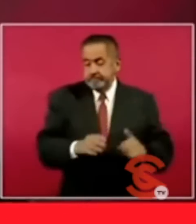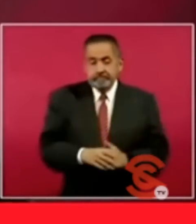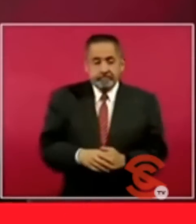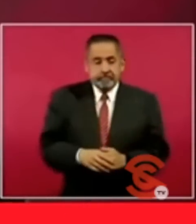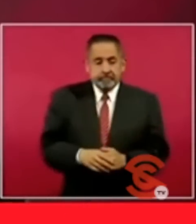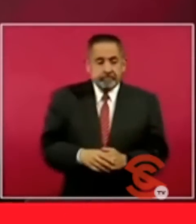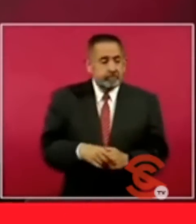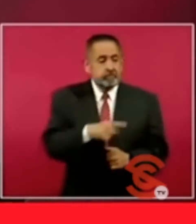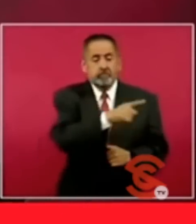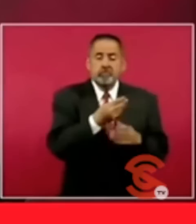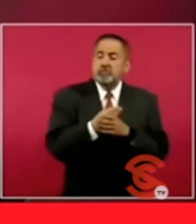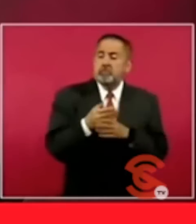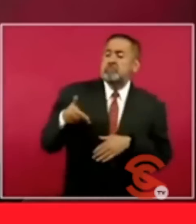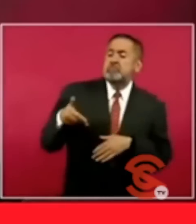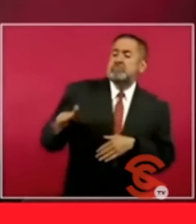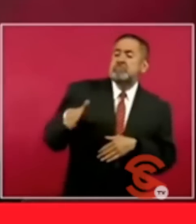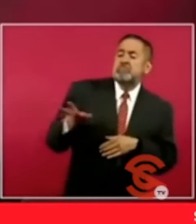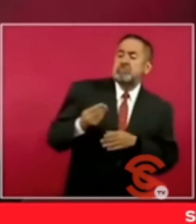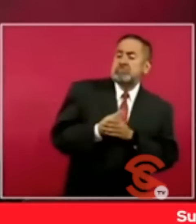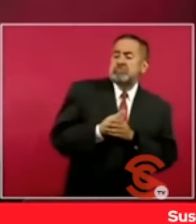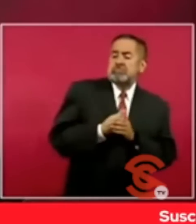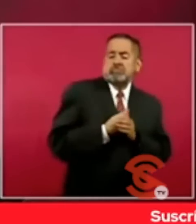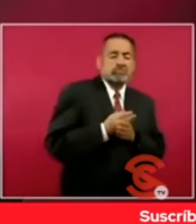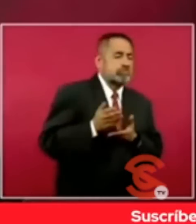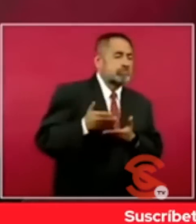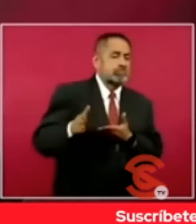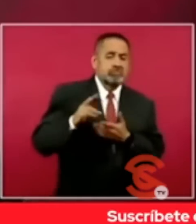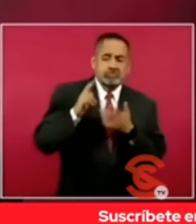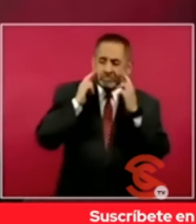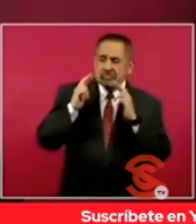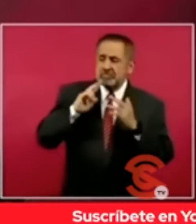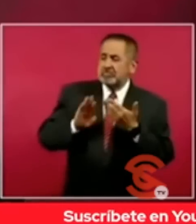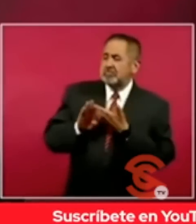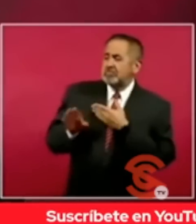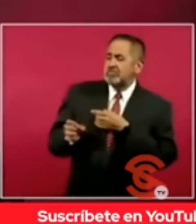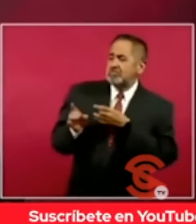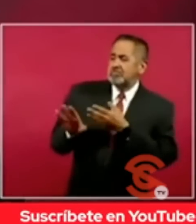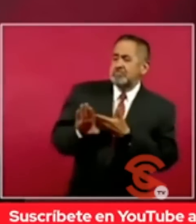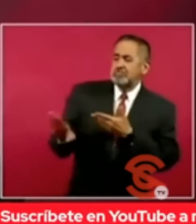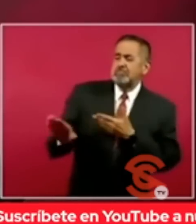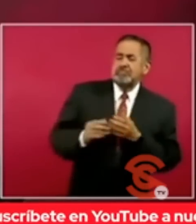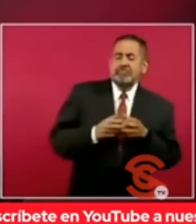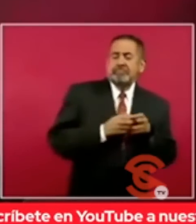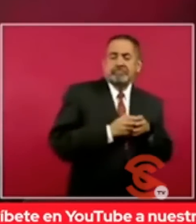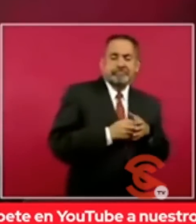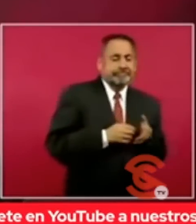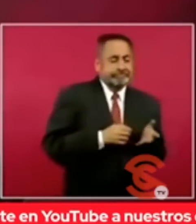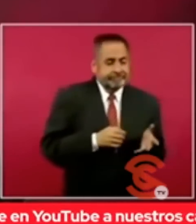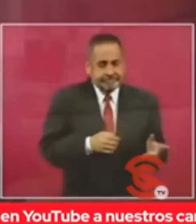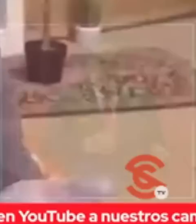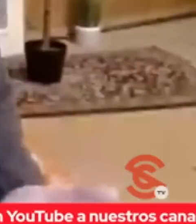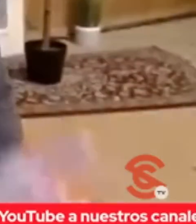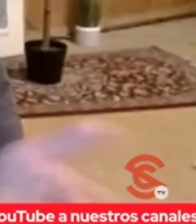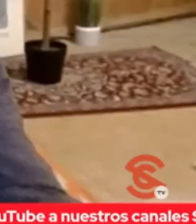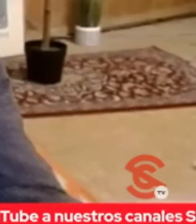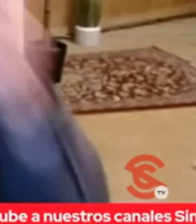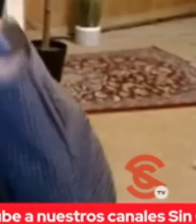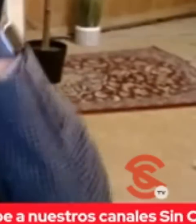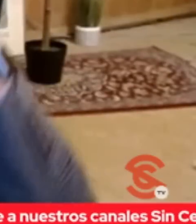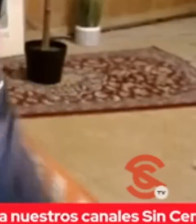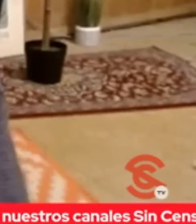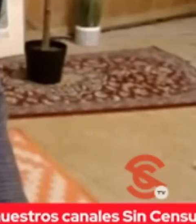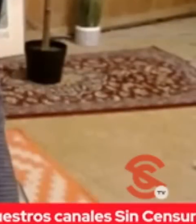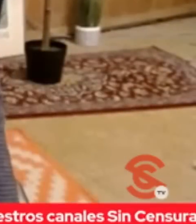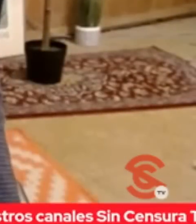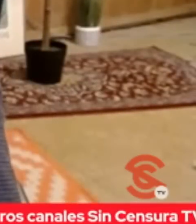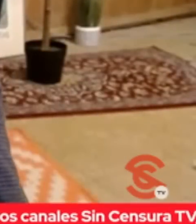muy clasistas y racistas. Así es, además este cuate. Y además de corrupto,